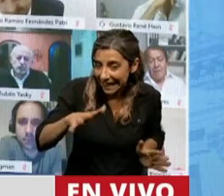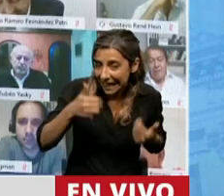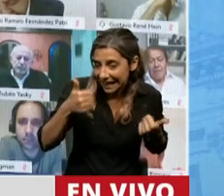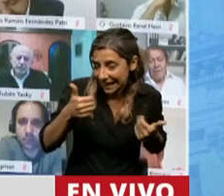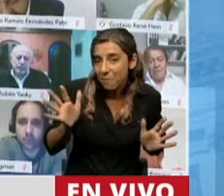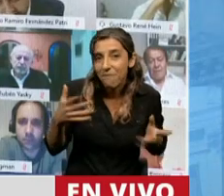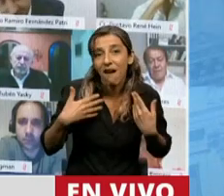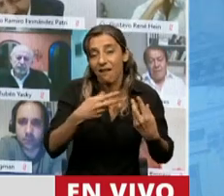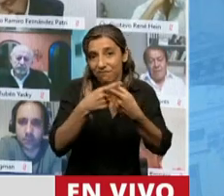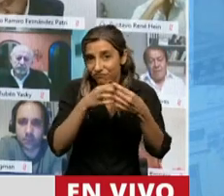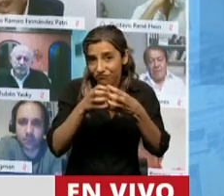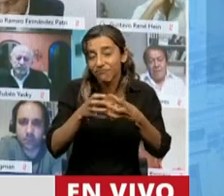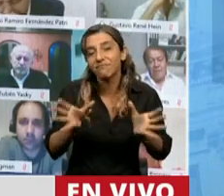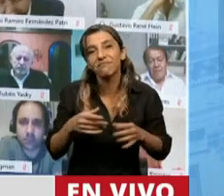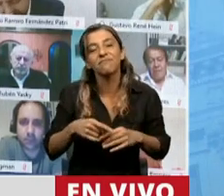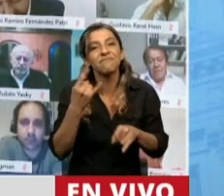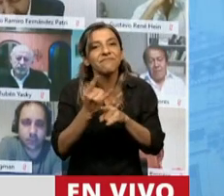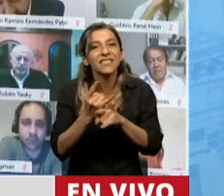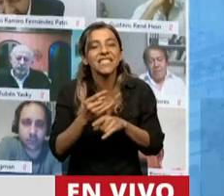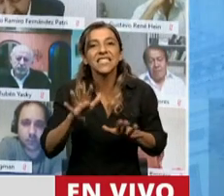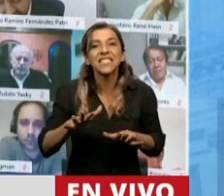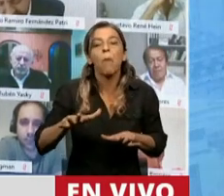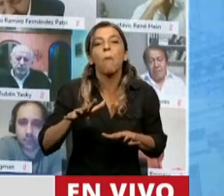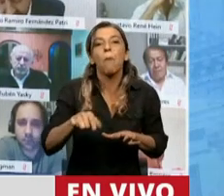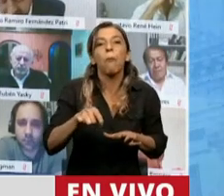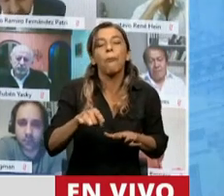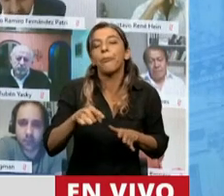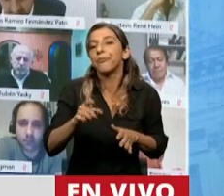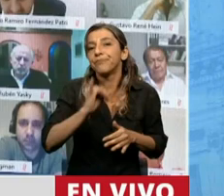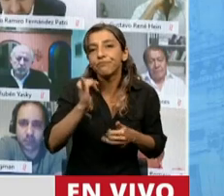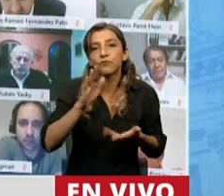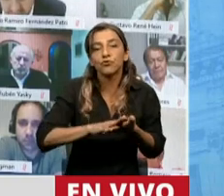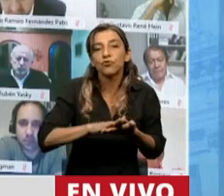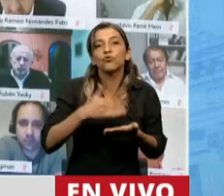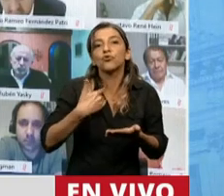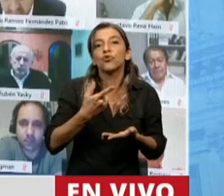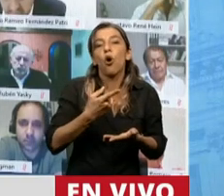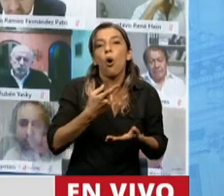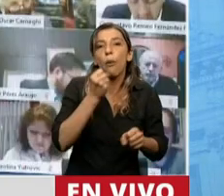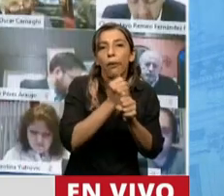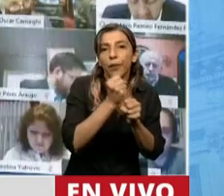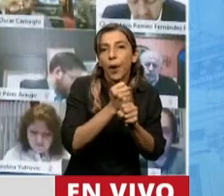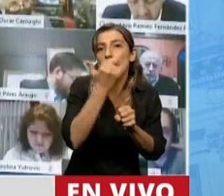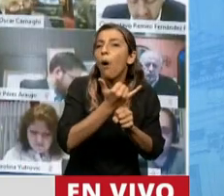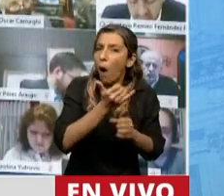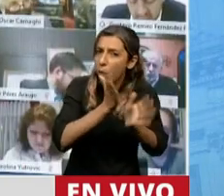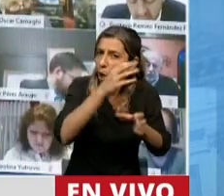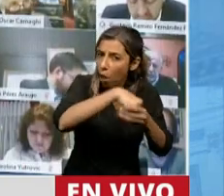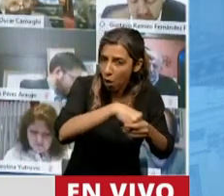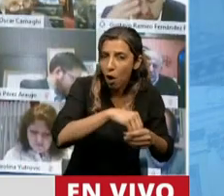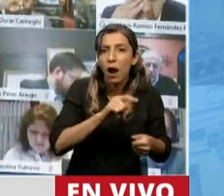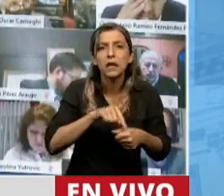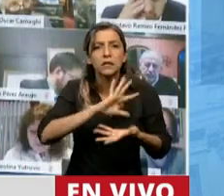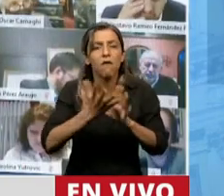debatamos, siempre trae estos temas nunca saldados, ¿no? La violencia laboral, el extractivismo,